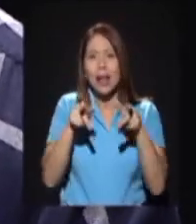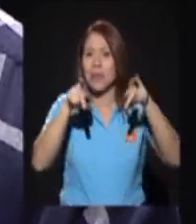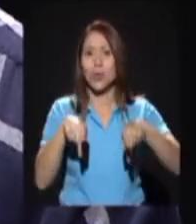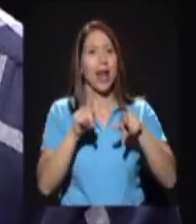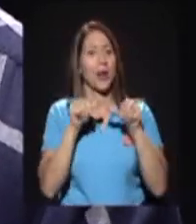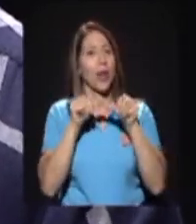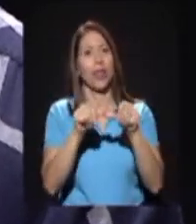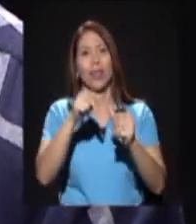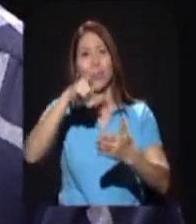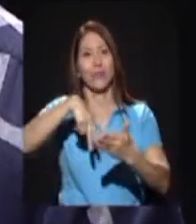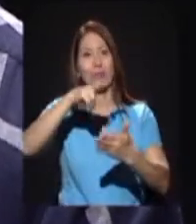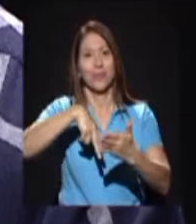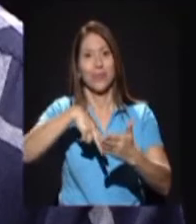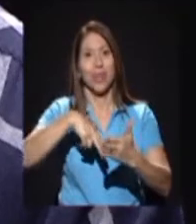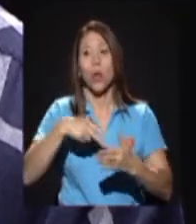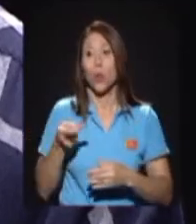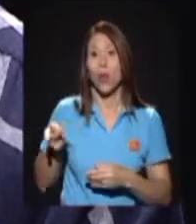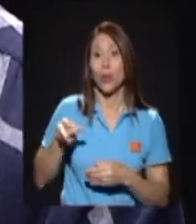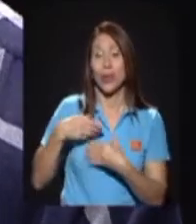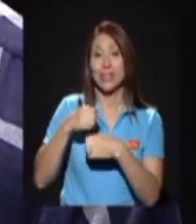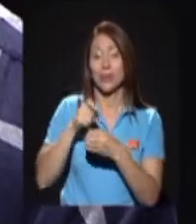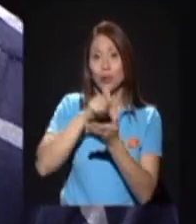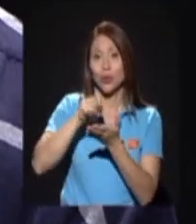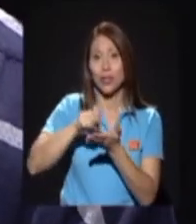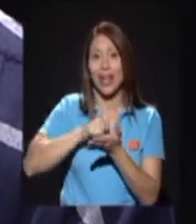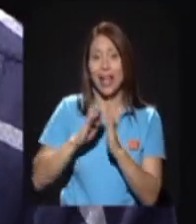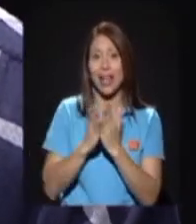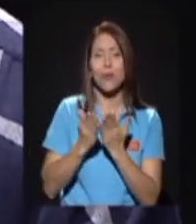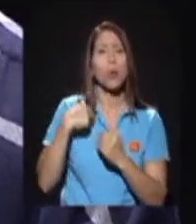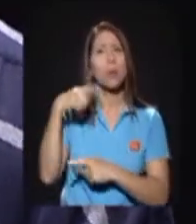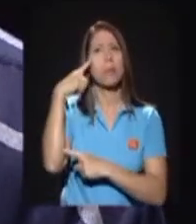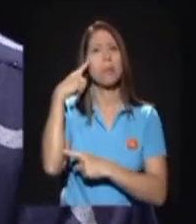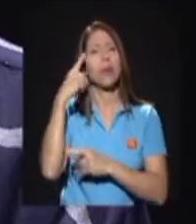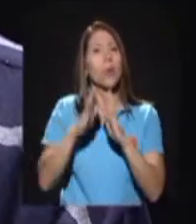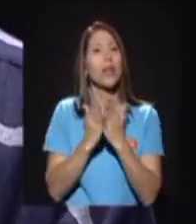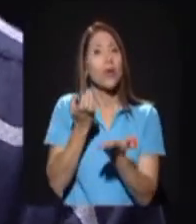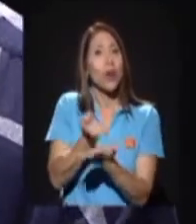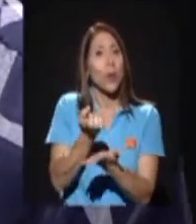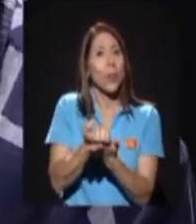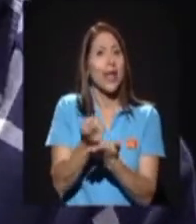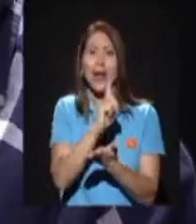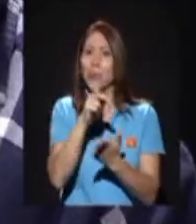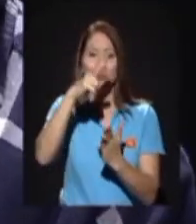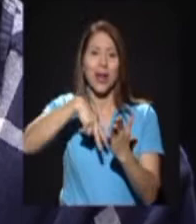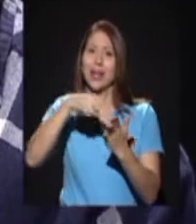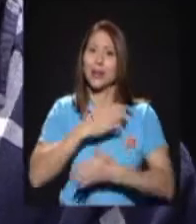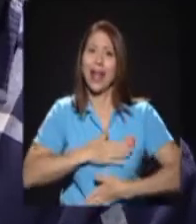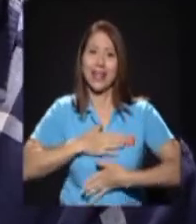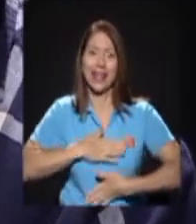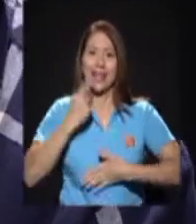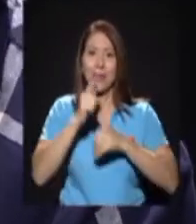cuando hicimos el libro, uno supone que un libro de economía no es la lectura más entretenida del mundo para la mayoría de la